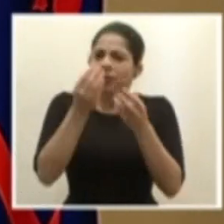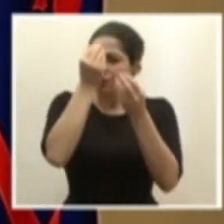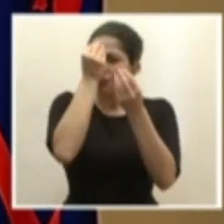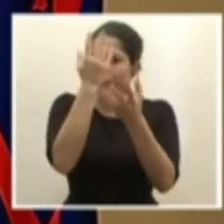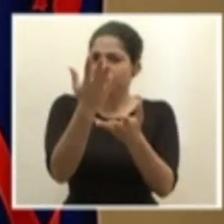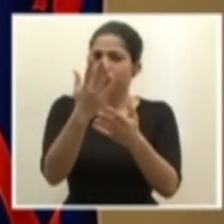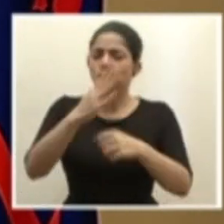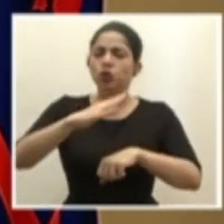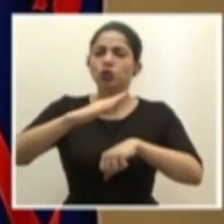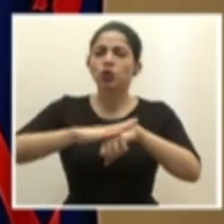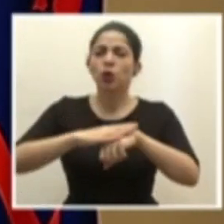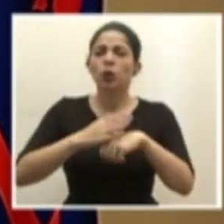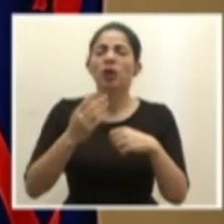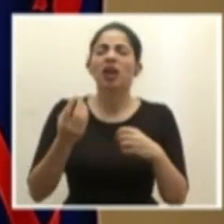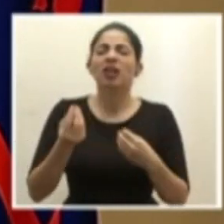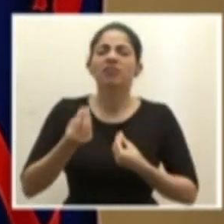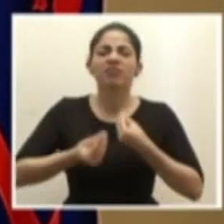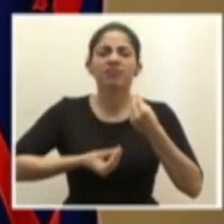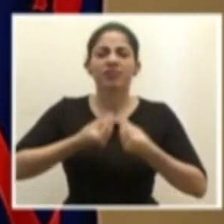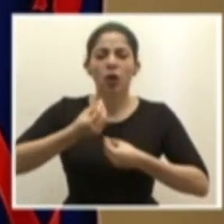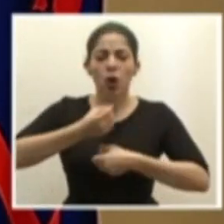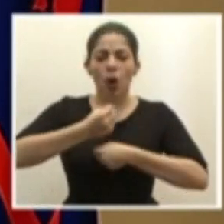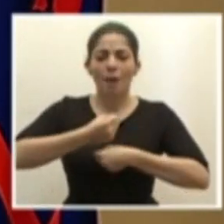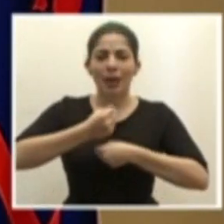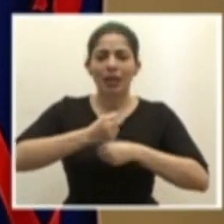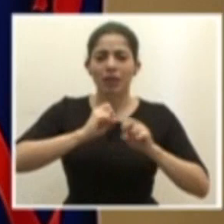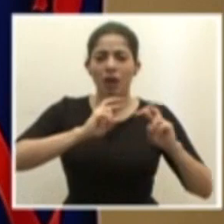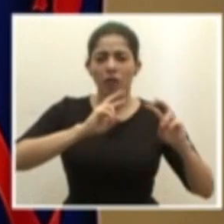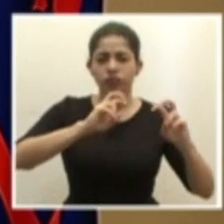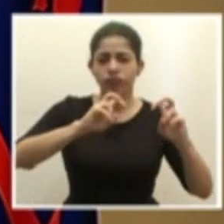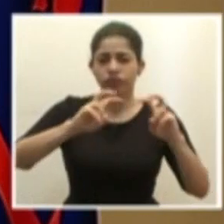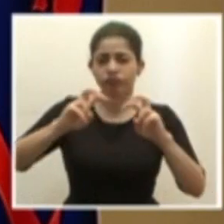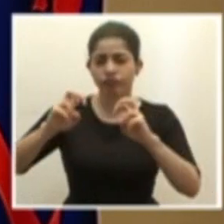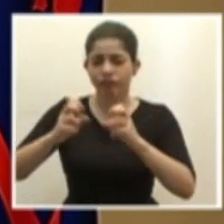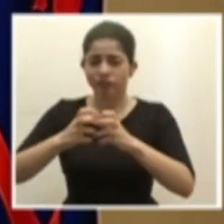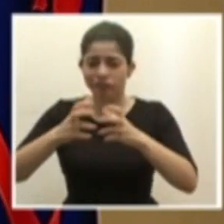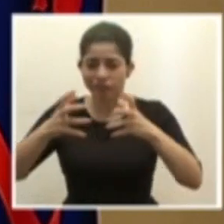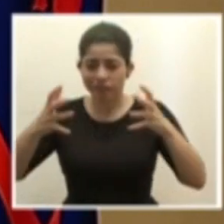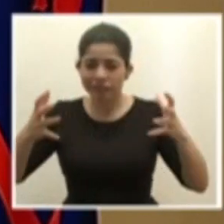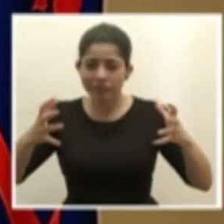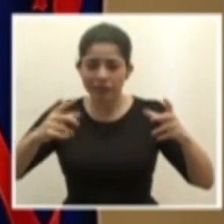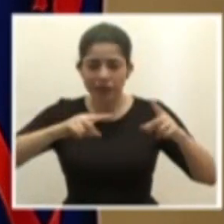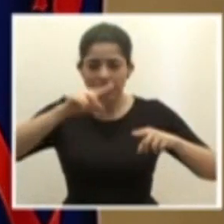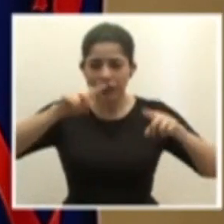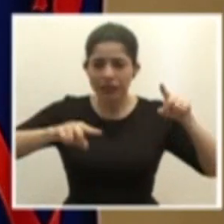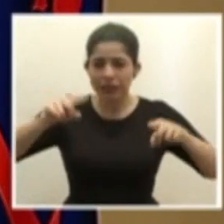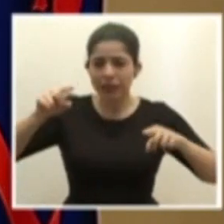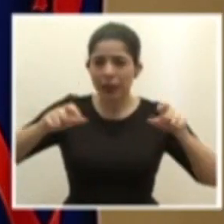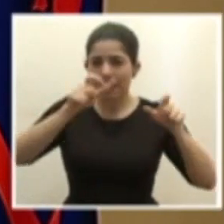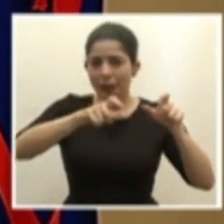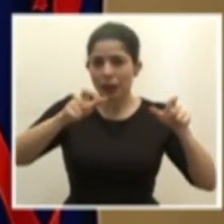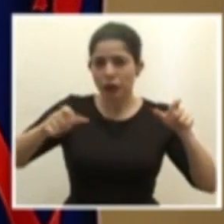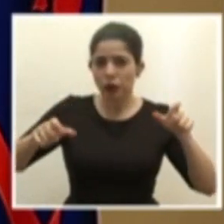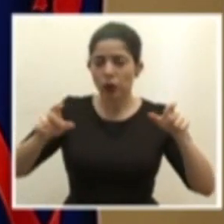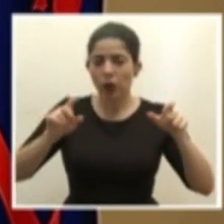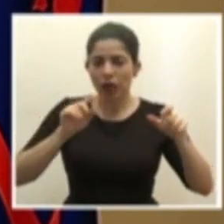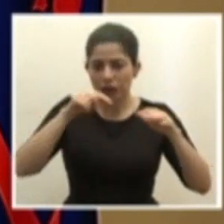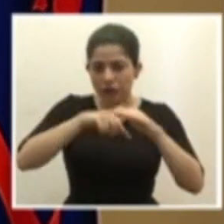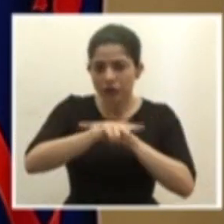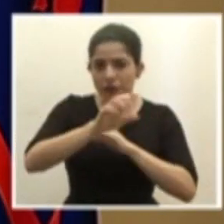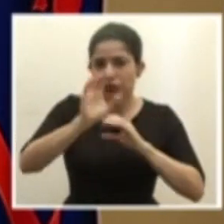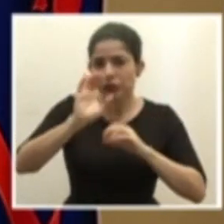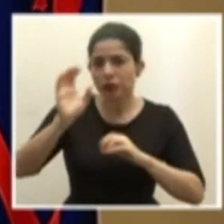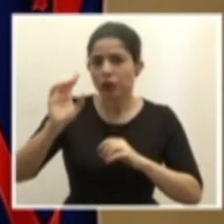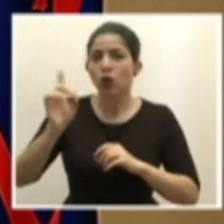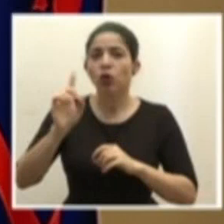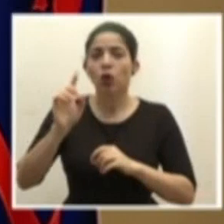informar sobre lo que es el operativo de testeo masivo y aleatorio en el cantón de Alajuelita, que inició